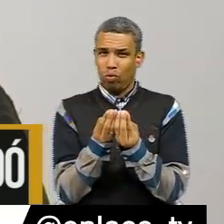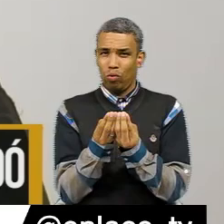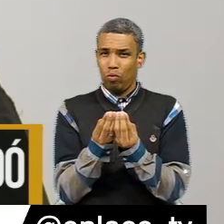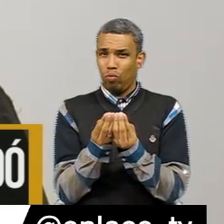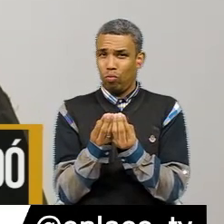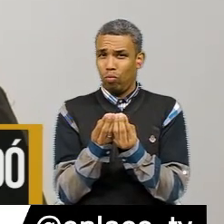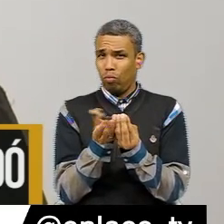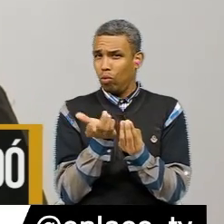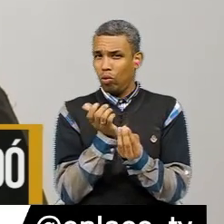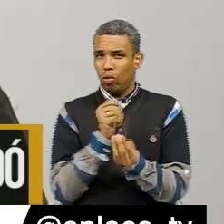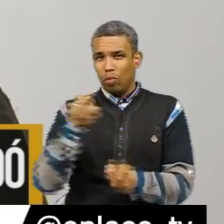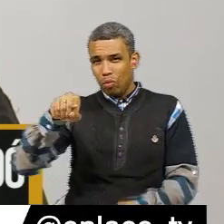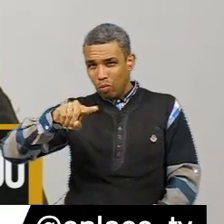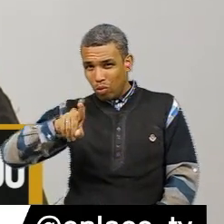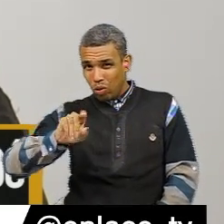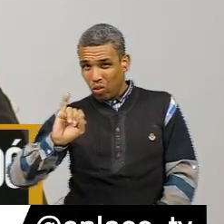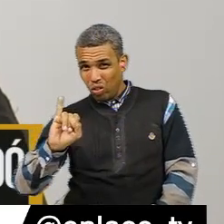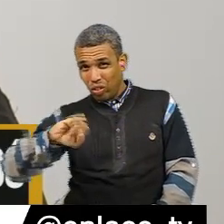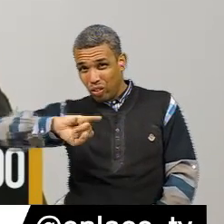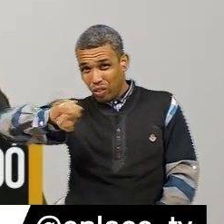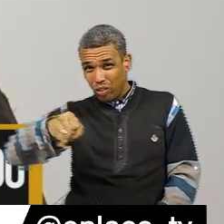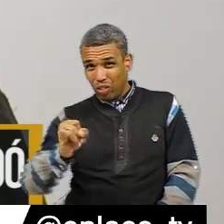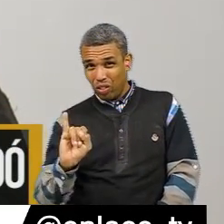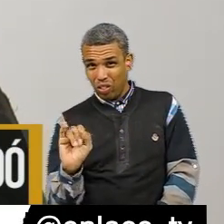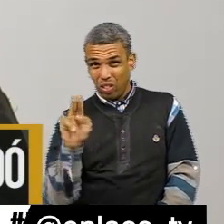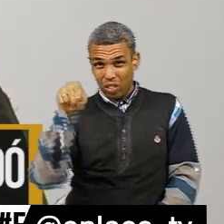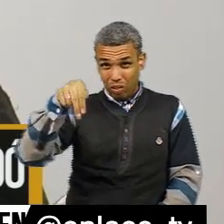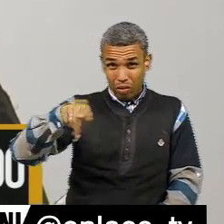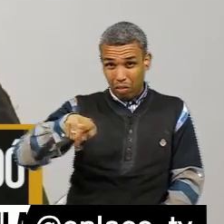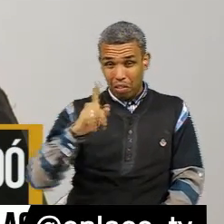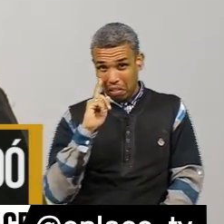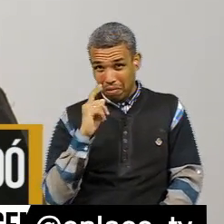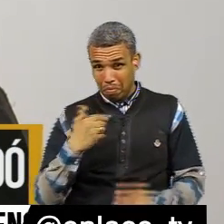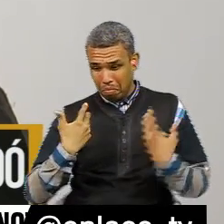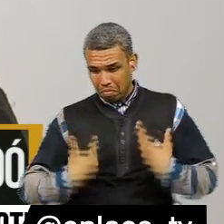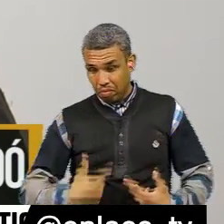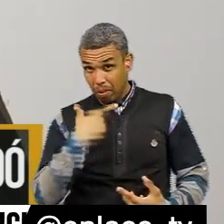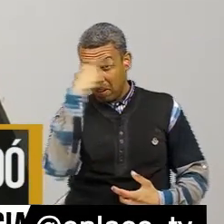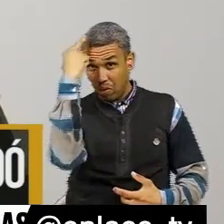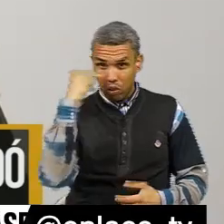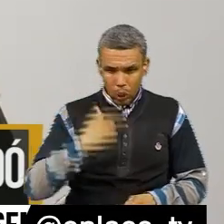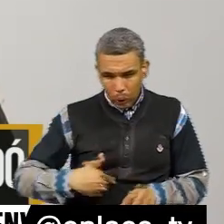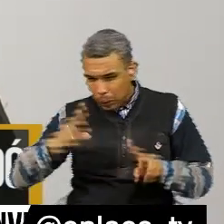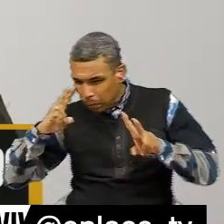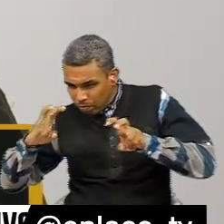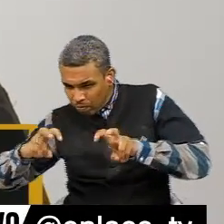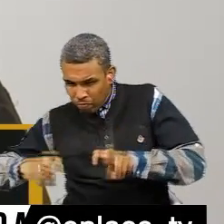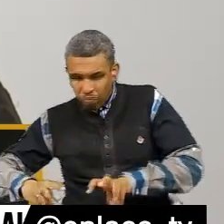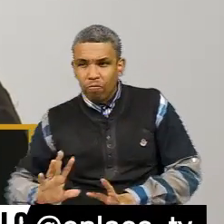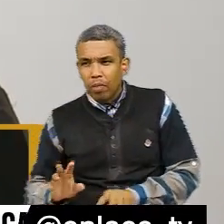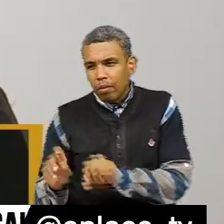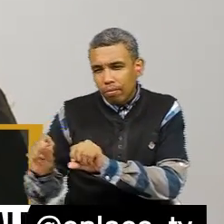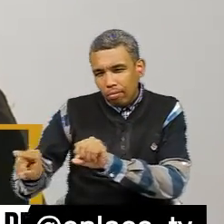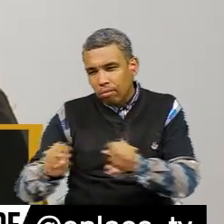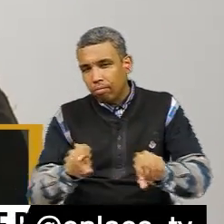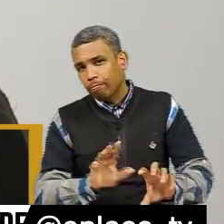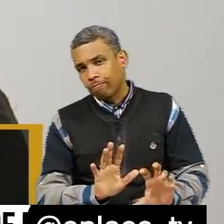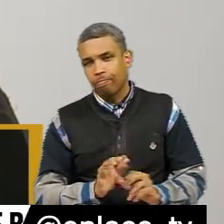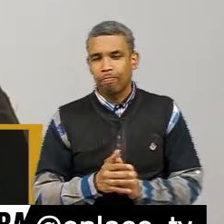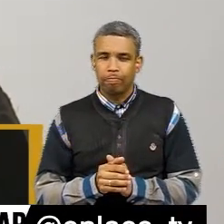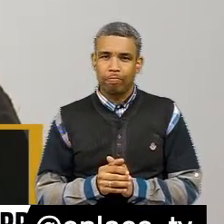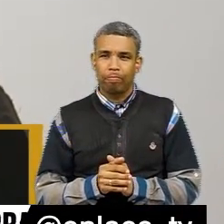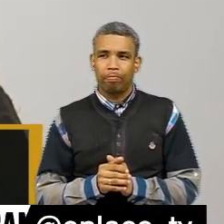policía judicial. Aquí pues también determinar y mencionar a la comunidad que en